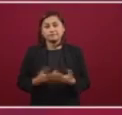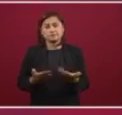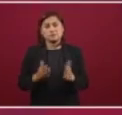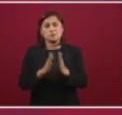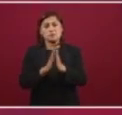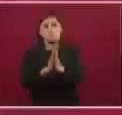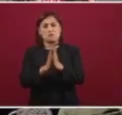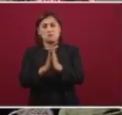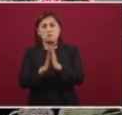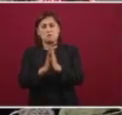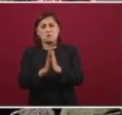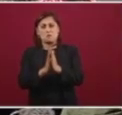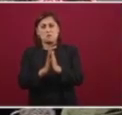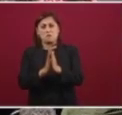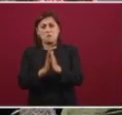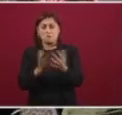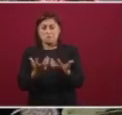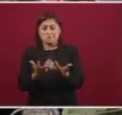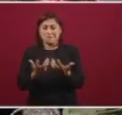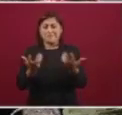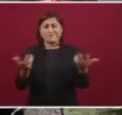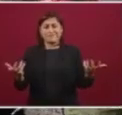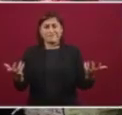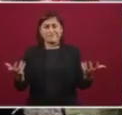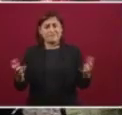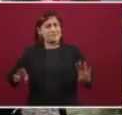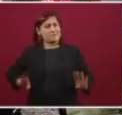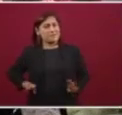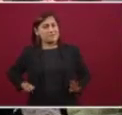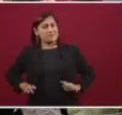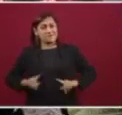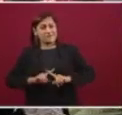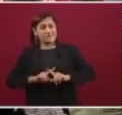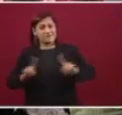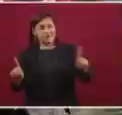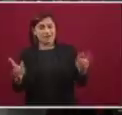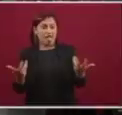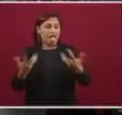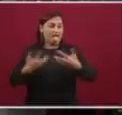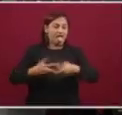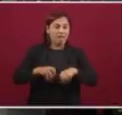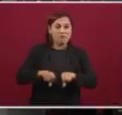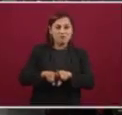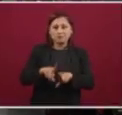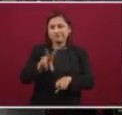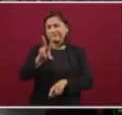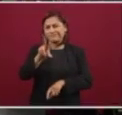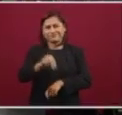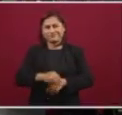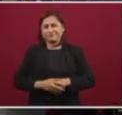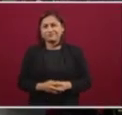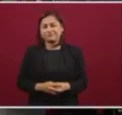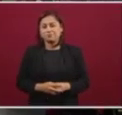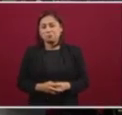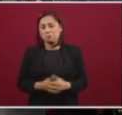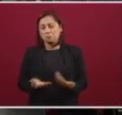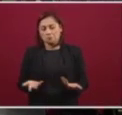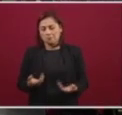mezclen, somos distintos, somos diferentes, no somos